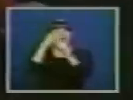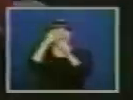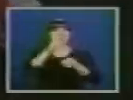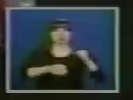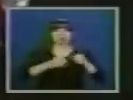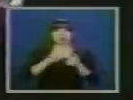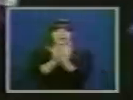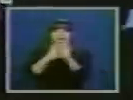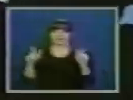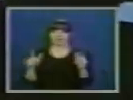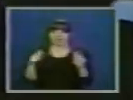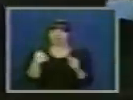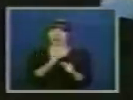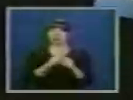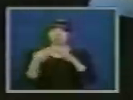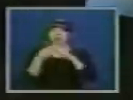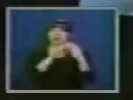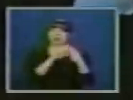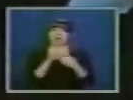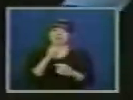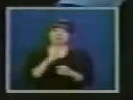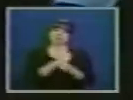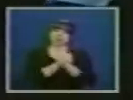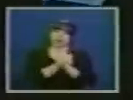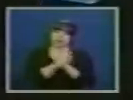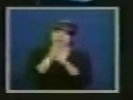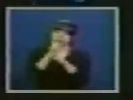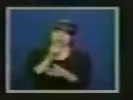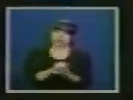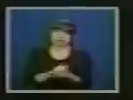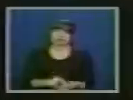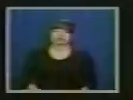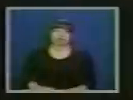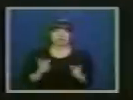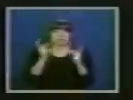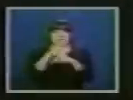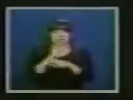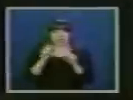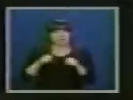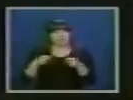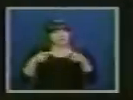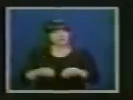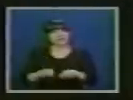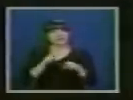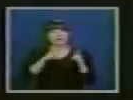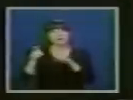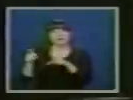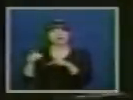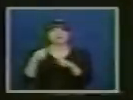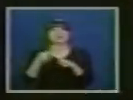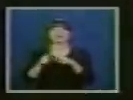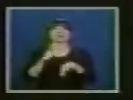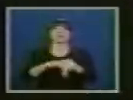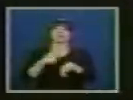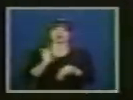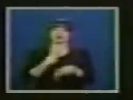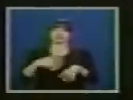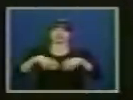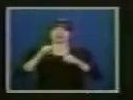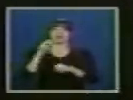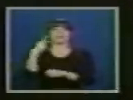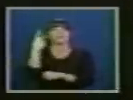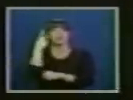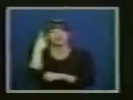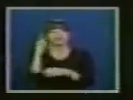libertad que nuestro pueblo tanto ama. Lo peor que nos puede ocurrir a quienes de manera pasajera transitamos por la política y